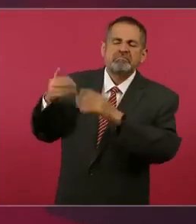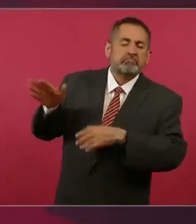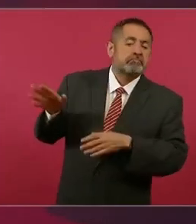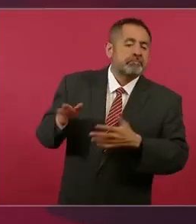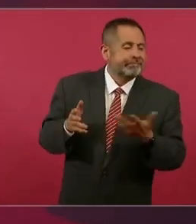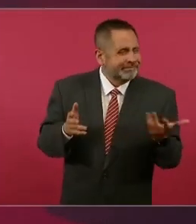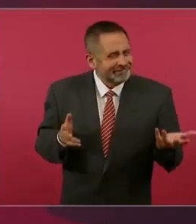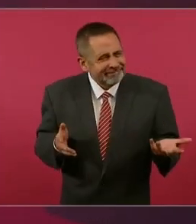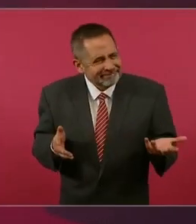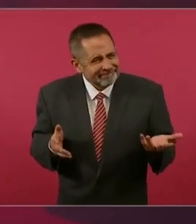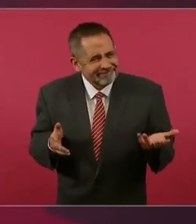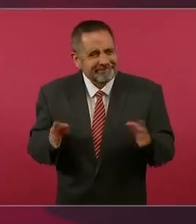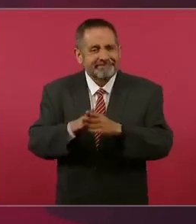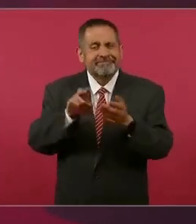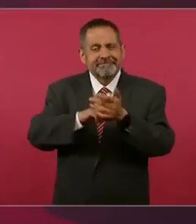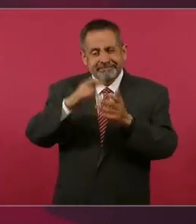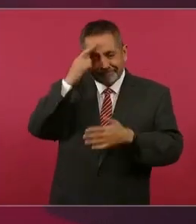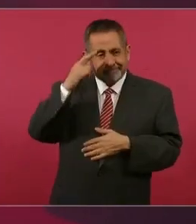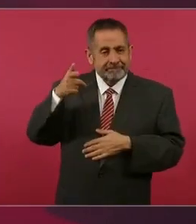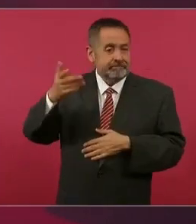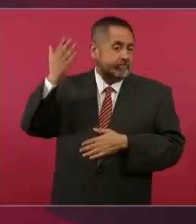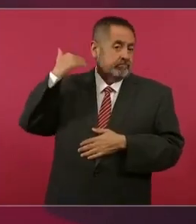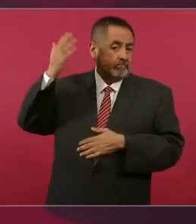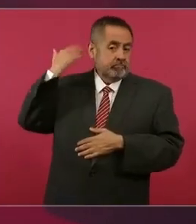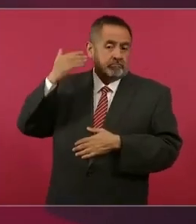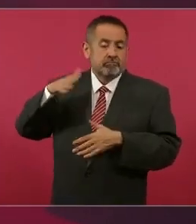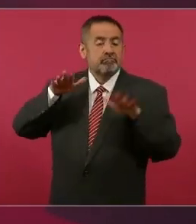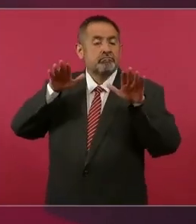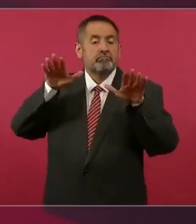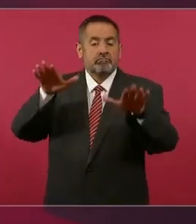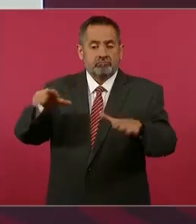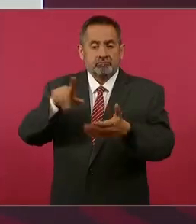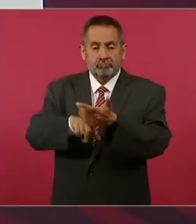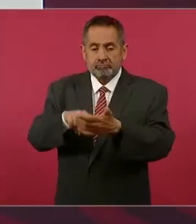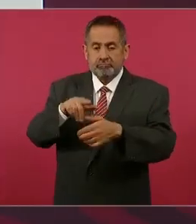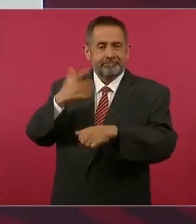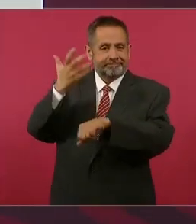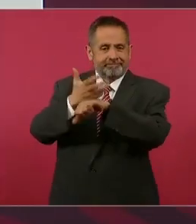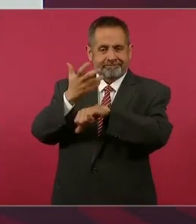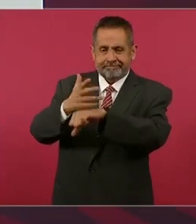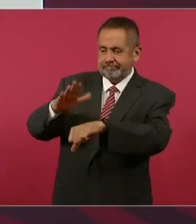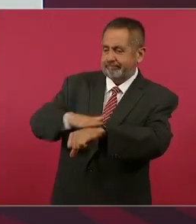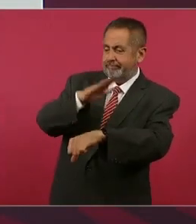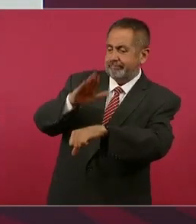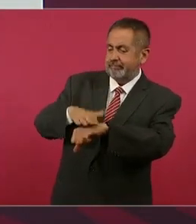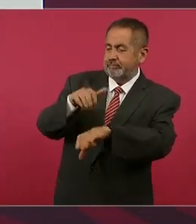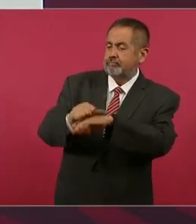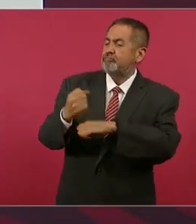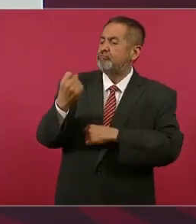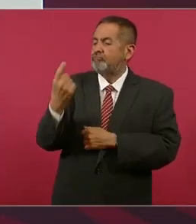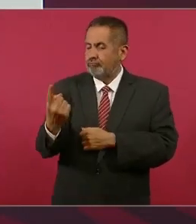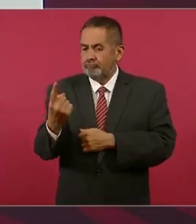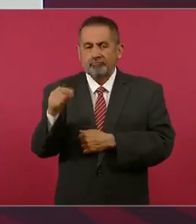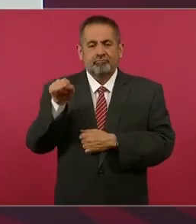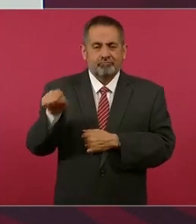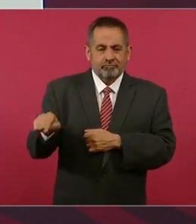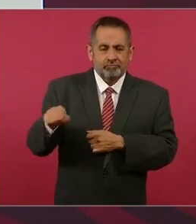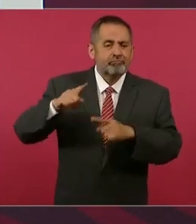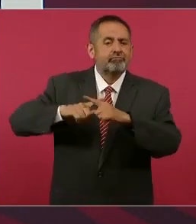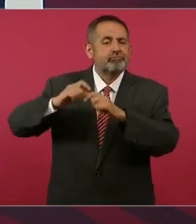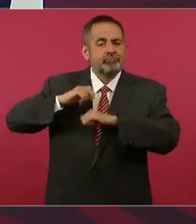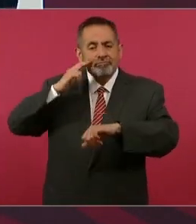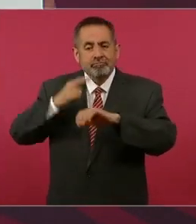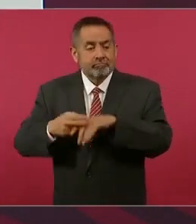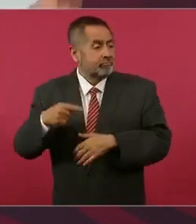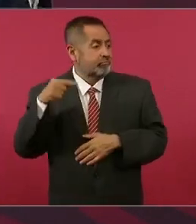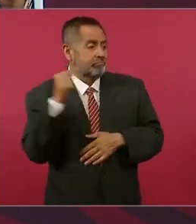Cuando el aeropuerto tenía categoría 1, quienes manejaban el aeropuerto de la Ciudad de México eran